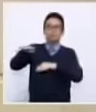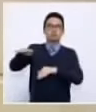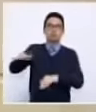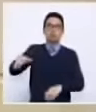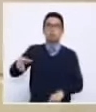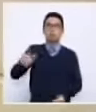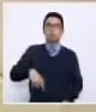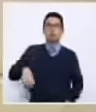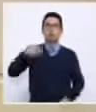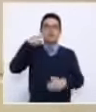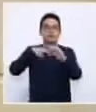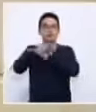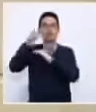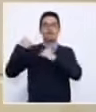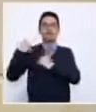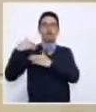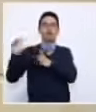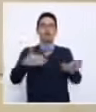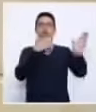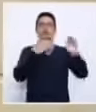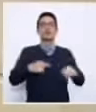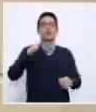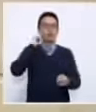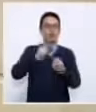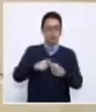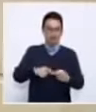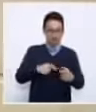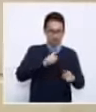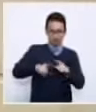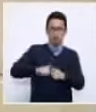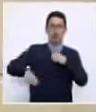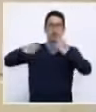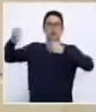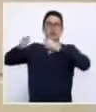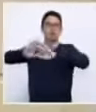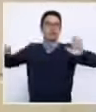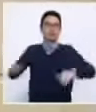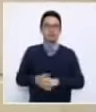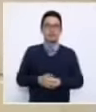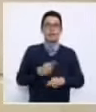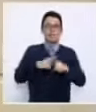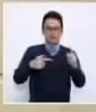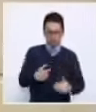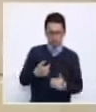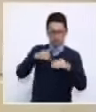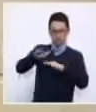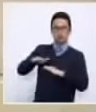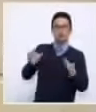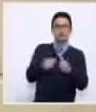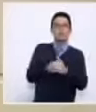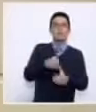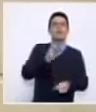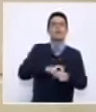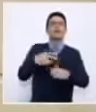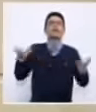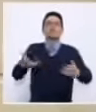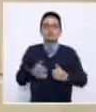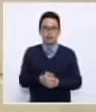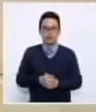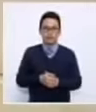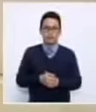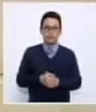su visión y aquí se dedicó a comerciar solamente insumos agrícolas. Pero ¿dónde está la representación del gremio papero? ¿Dónde